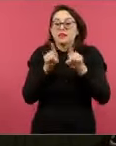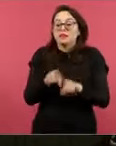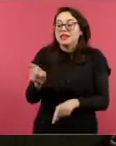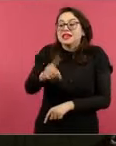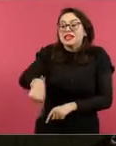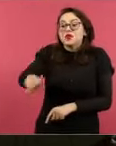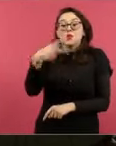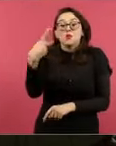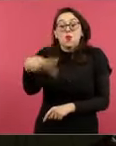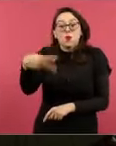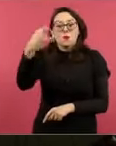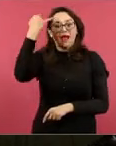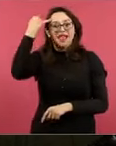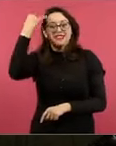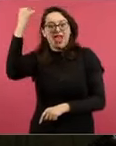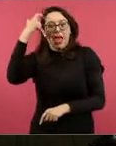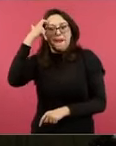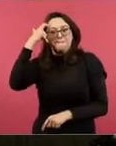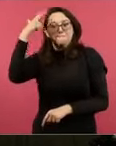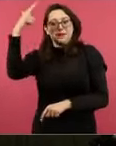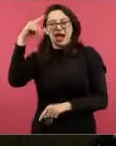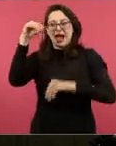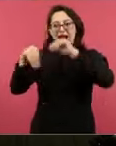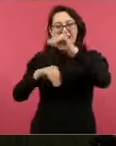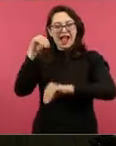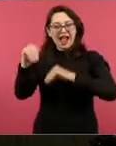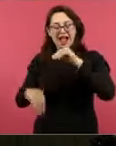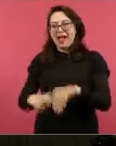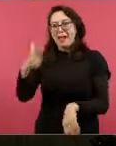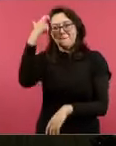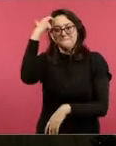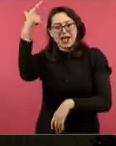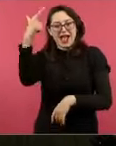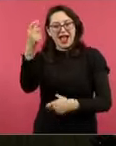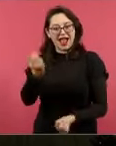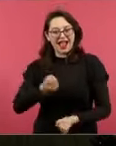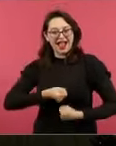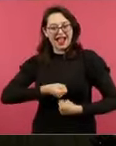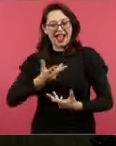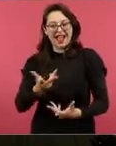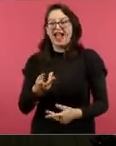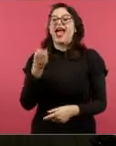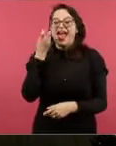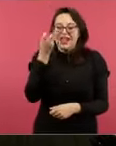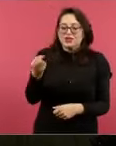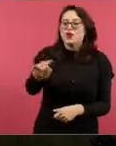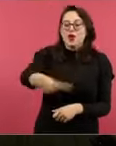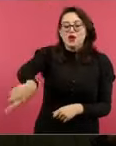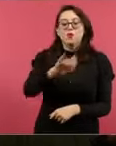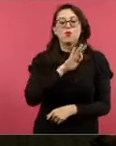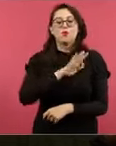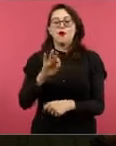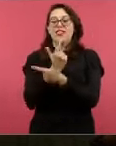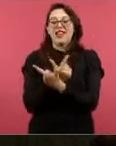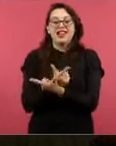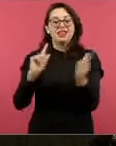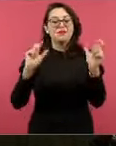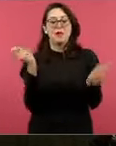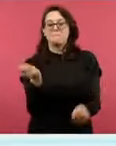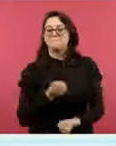nuestros niños y nuestras niñas tienen mucho que decir y mucho que expresar, y este es el espacio para que toda esta